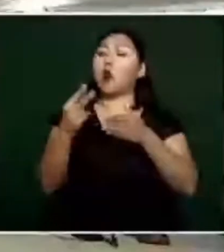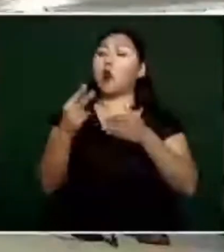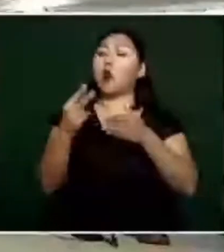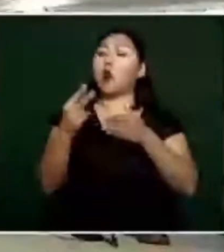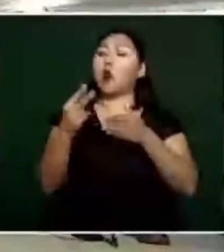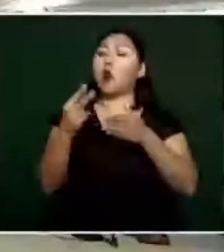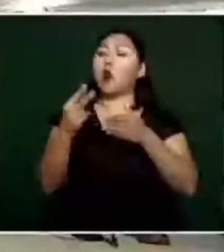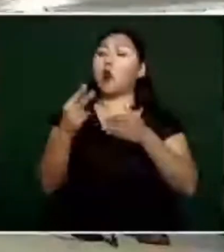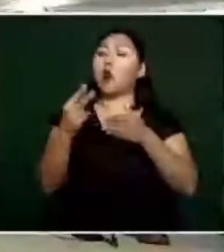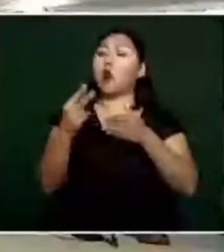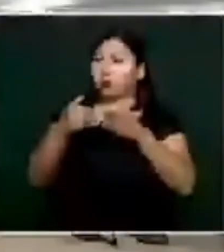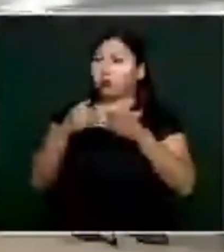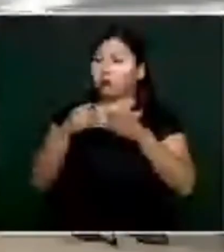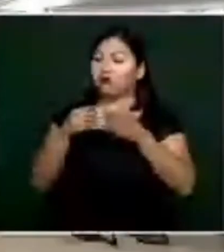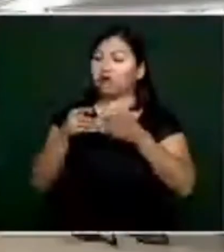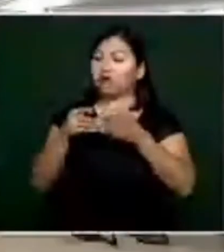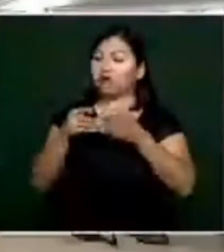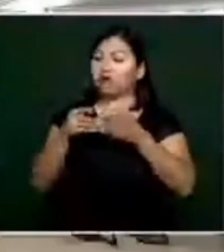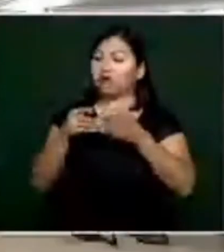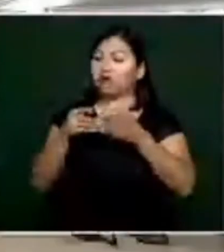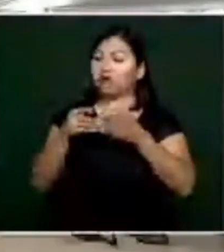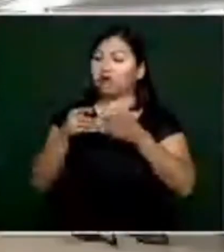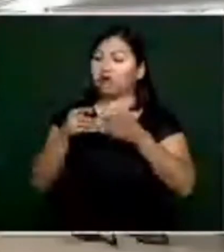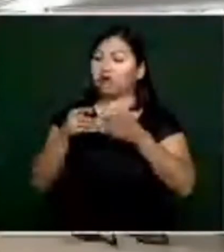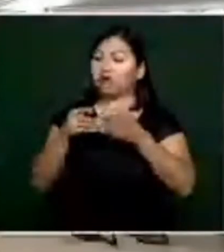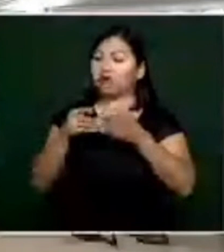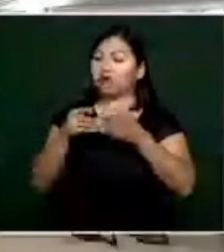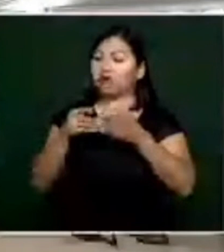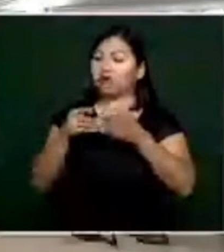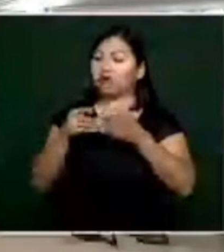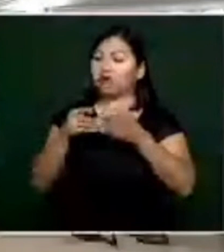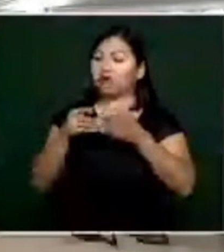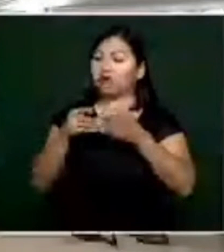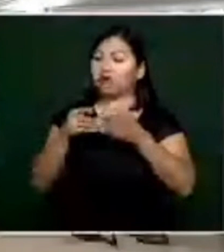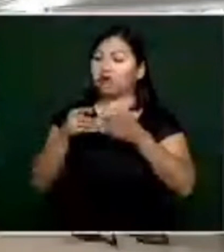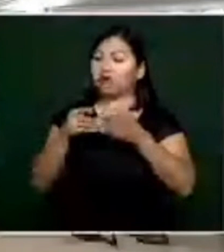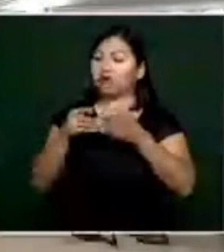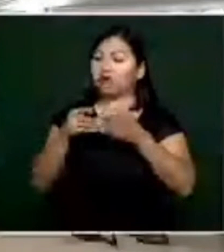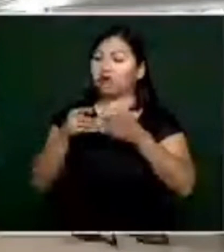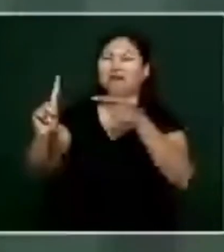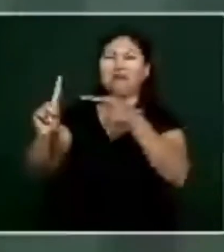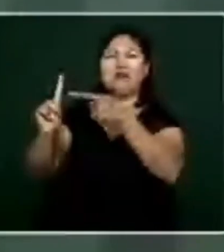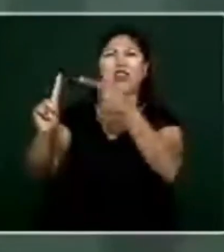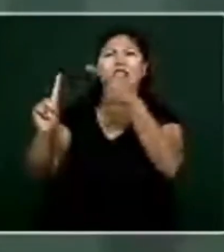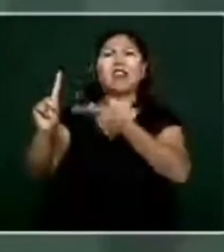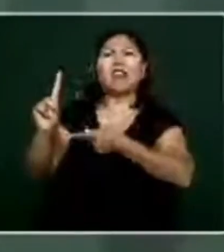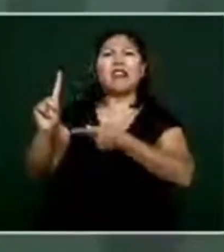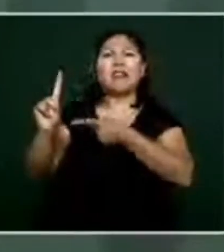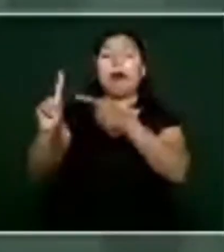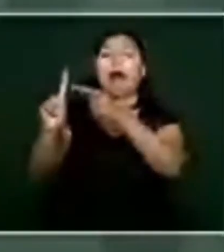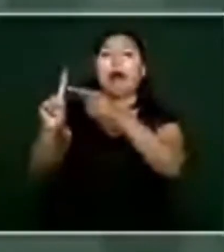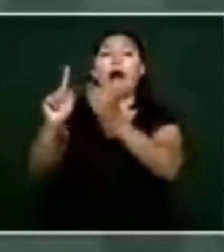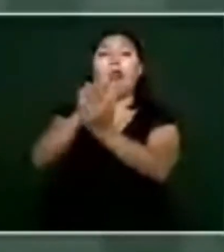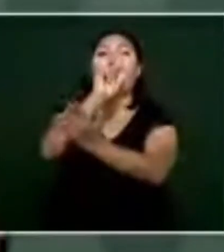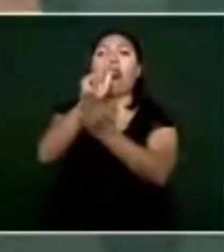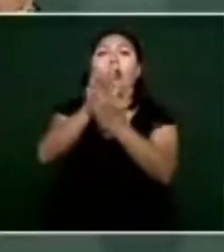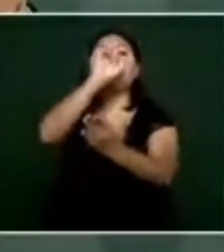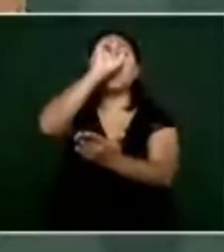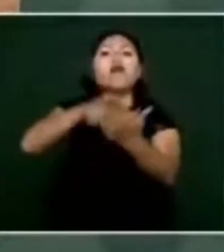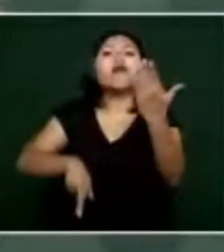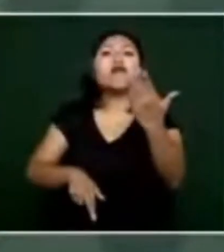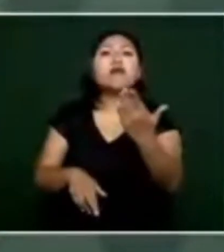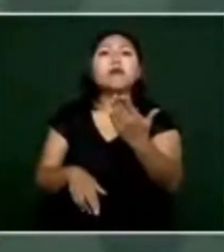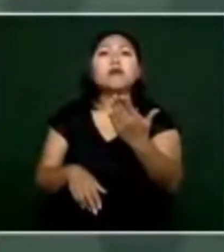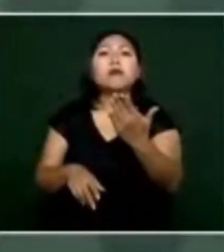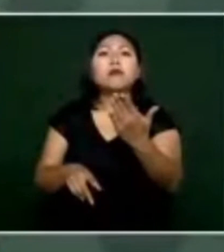a un delincuente. 2